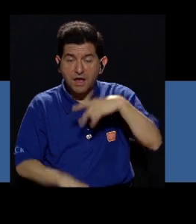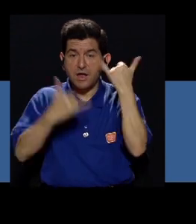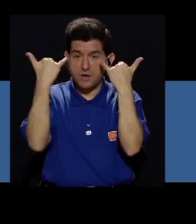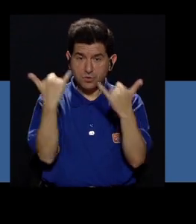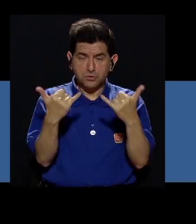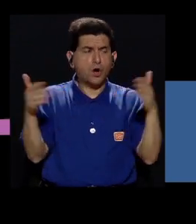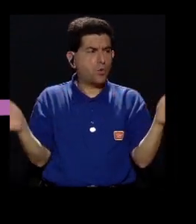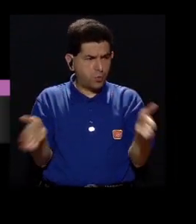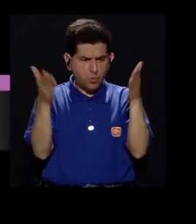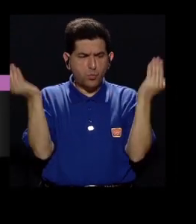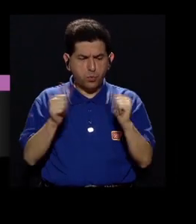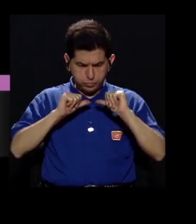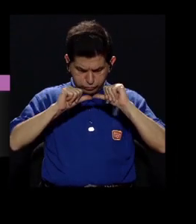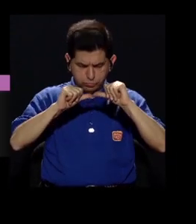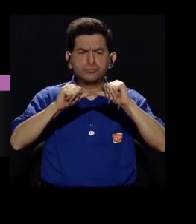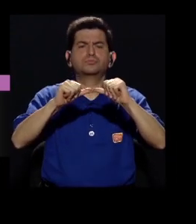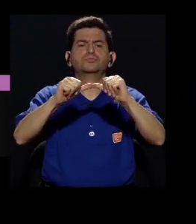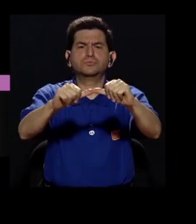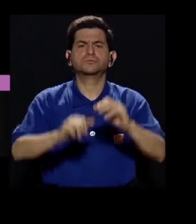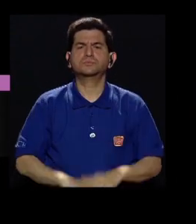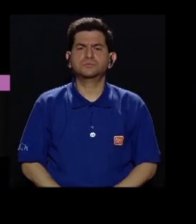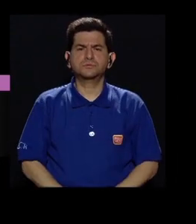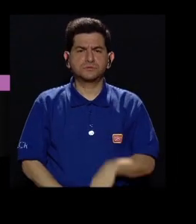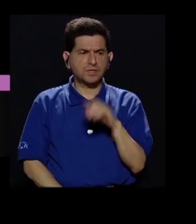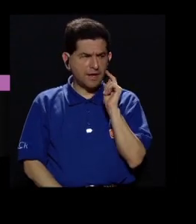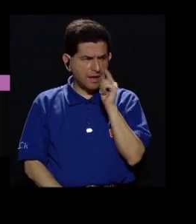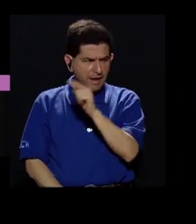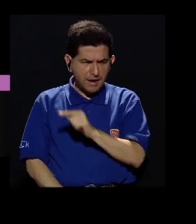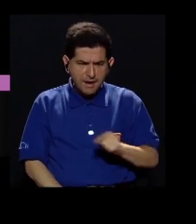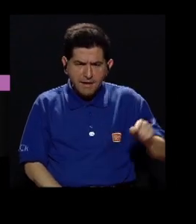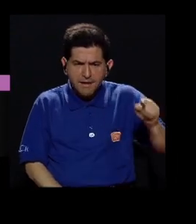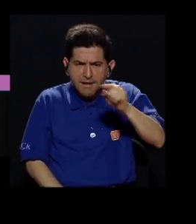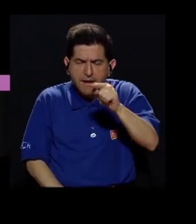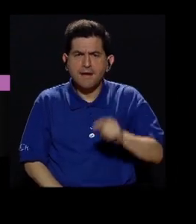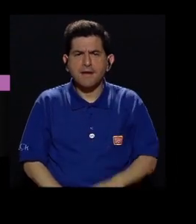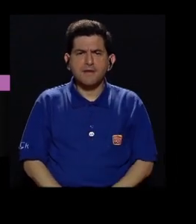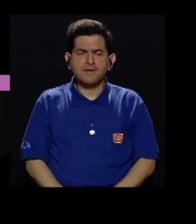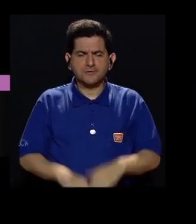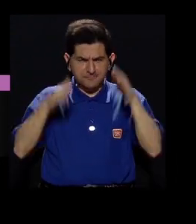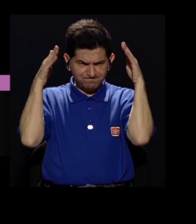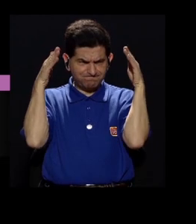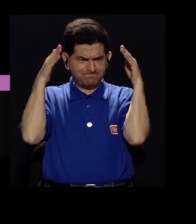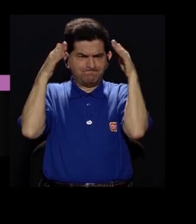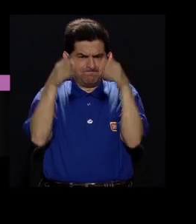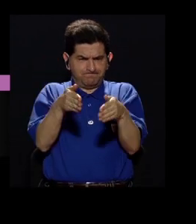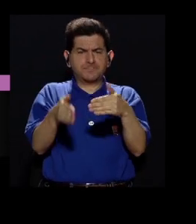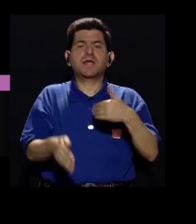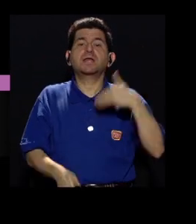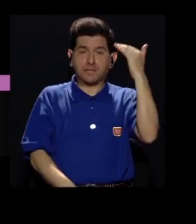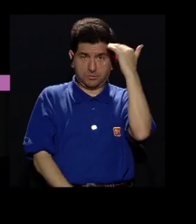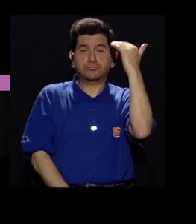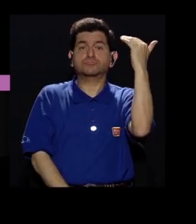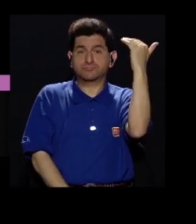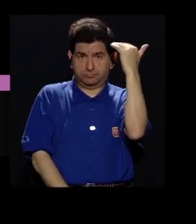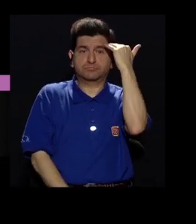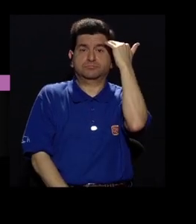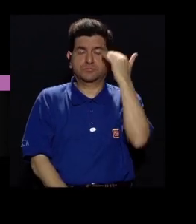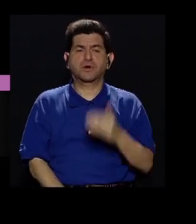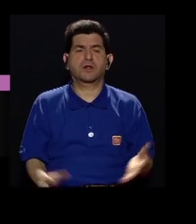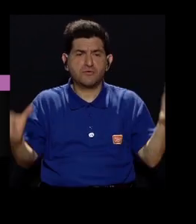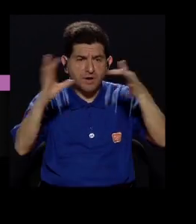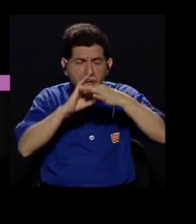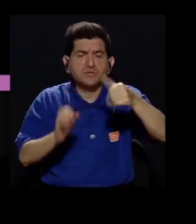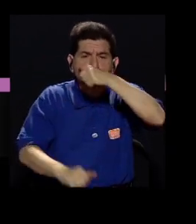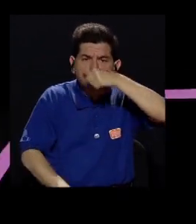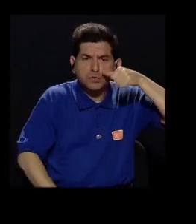Bueno, ellos están ahora más motivados de seguir adelante, están más centrados y tienen mayor